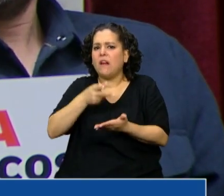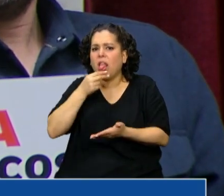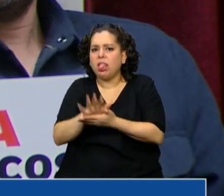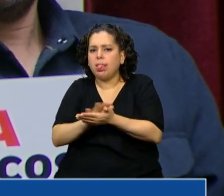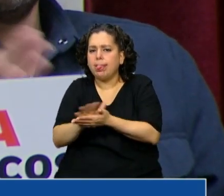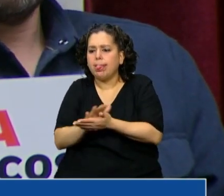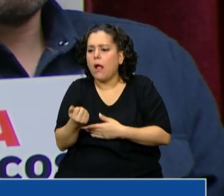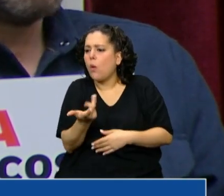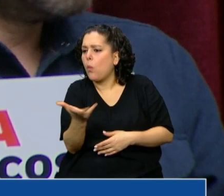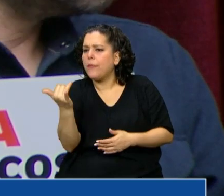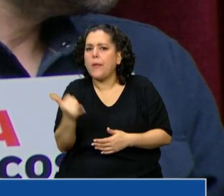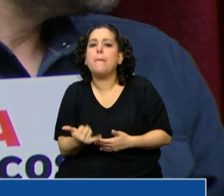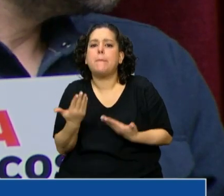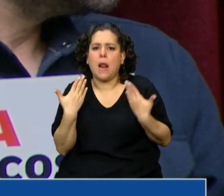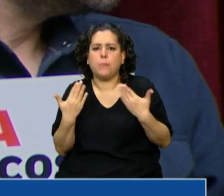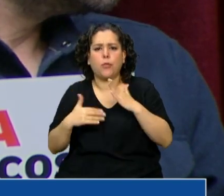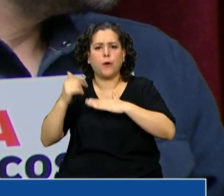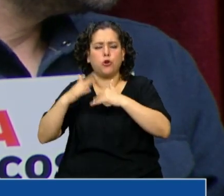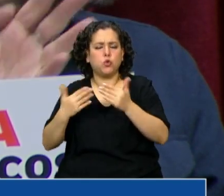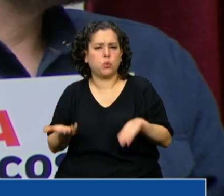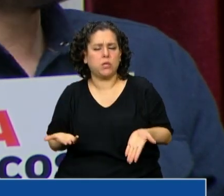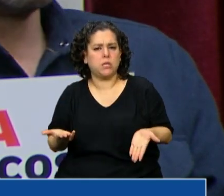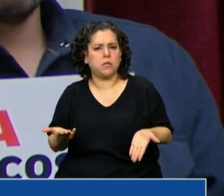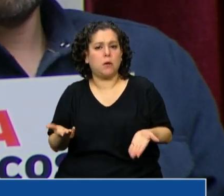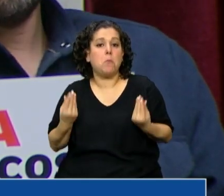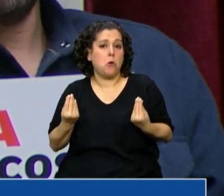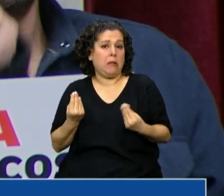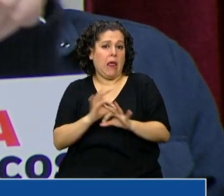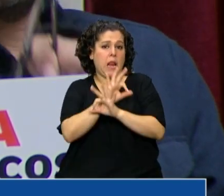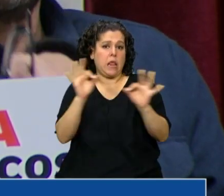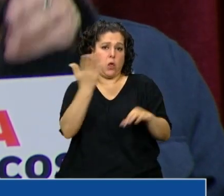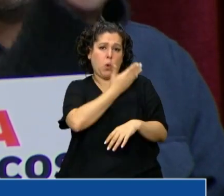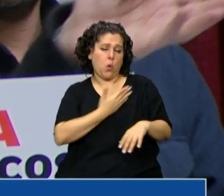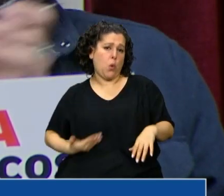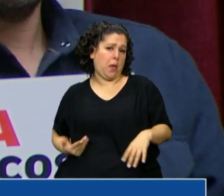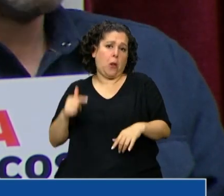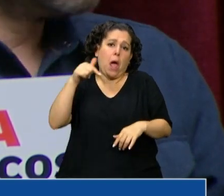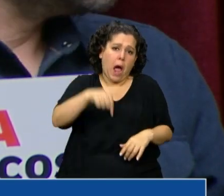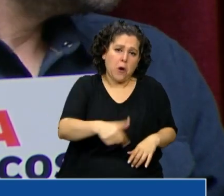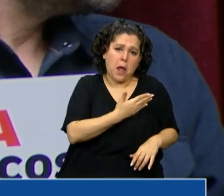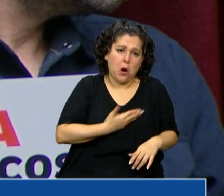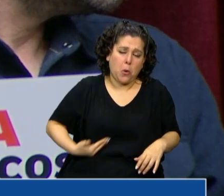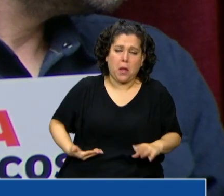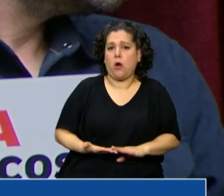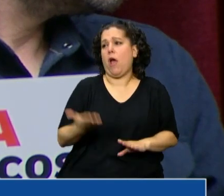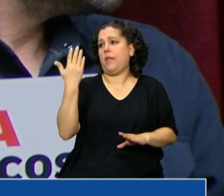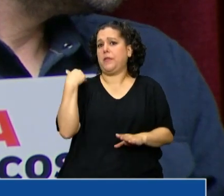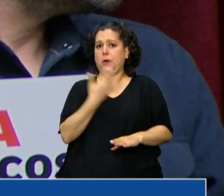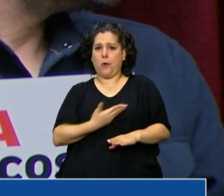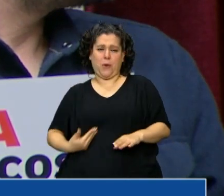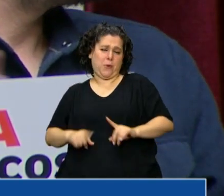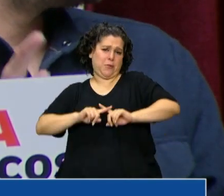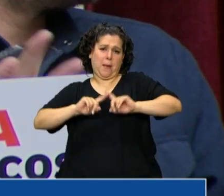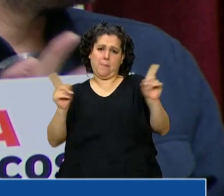construir. Porque como no lo hace ninguno de los gobiernos, ni el gobierno actual, por supuesto no lo hizo el gobierno anterior y